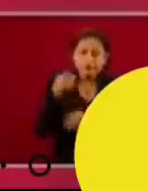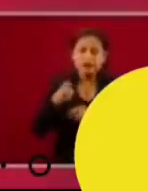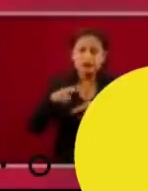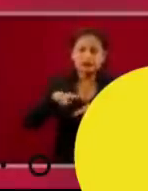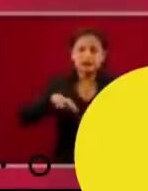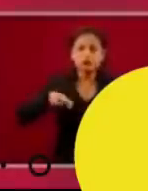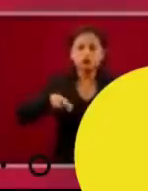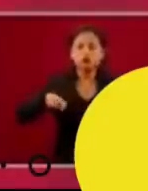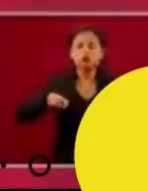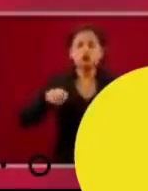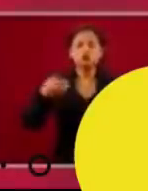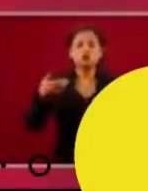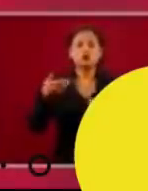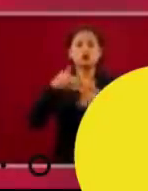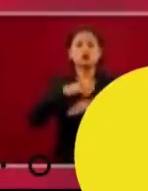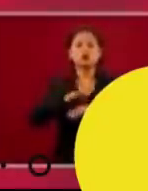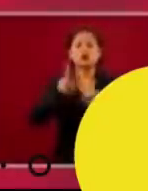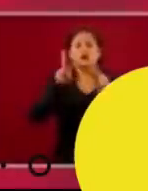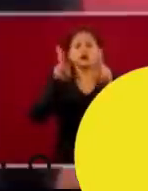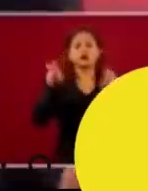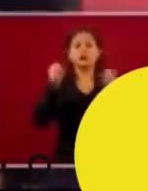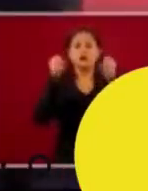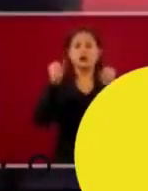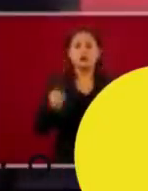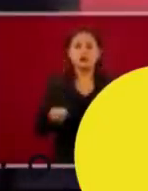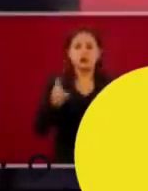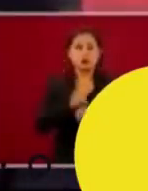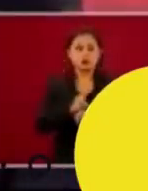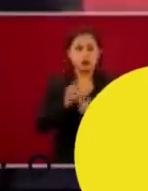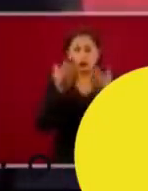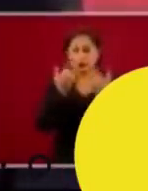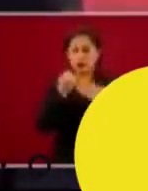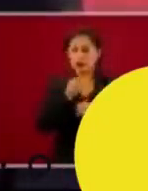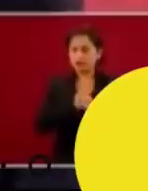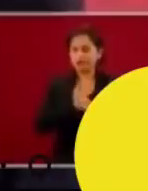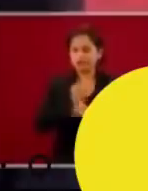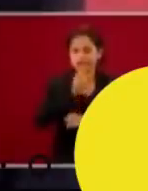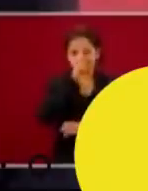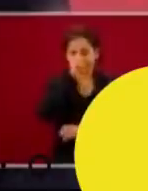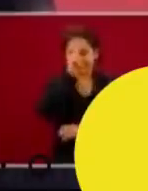la inseguridad y la violencia. Vamos al fondo. Y